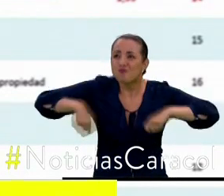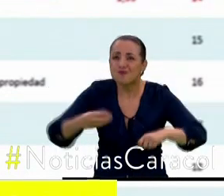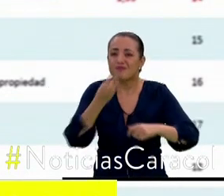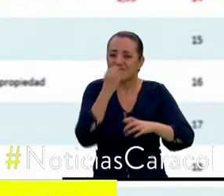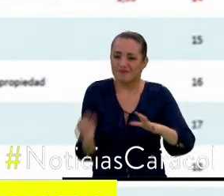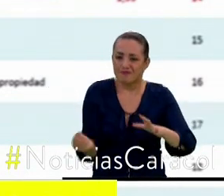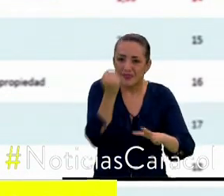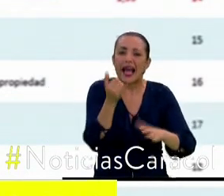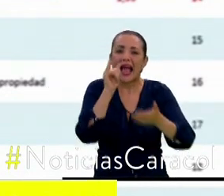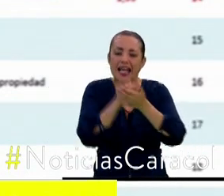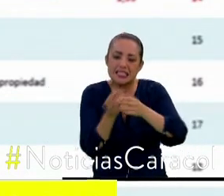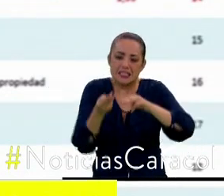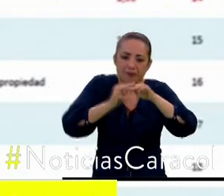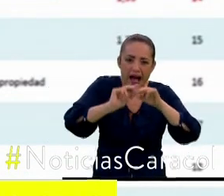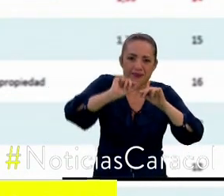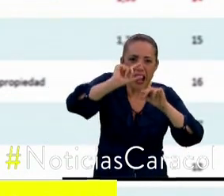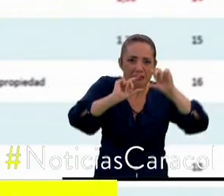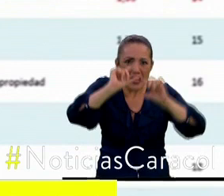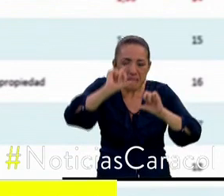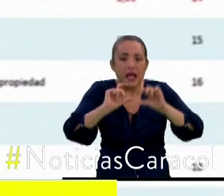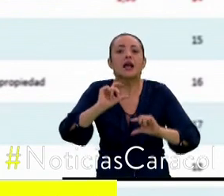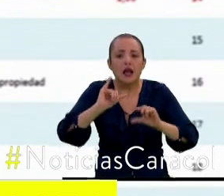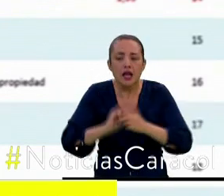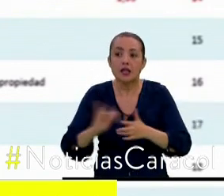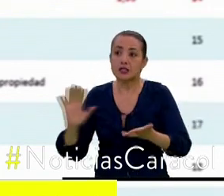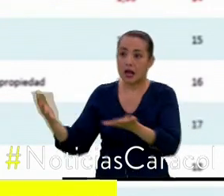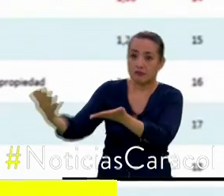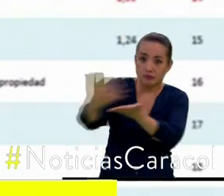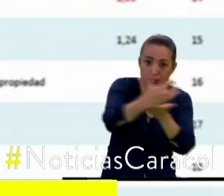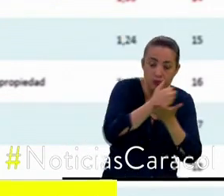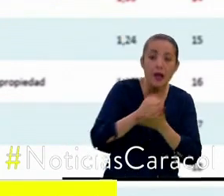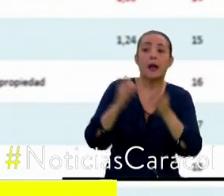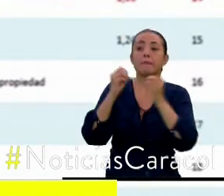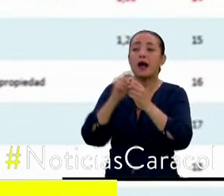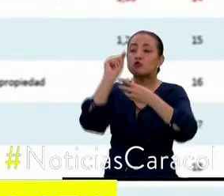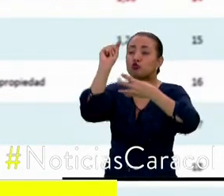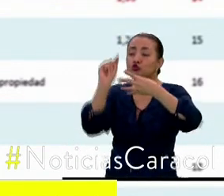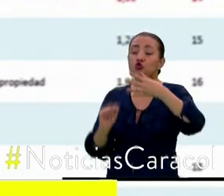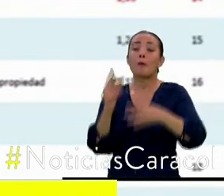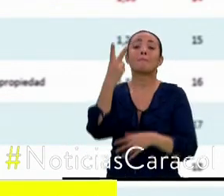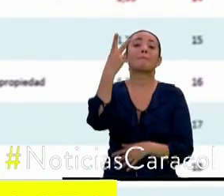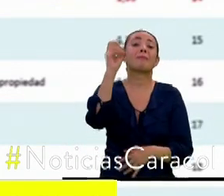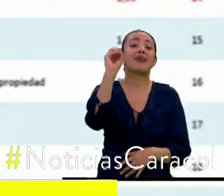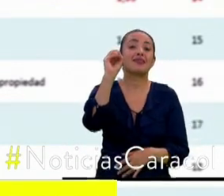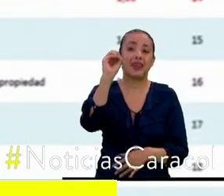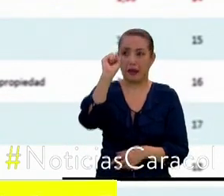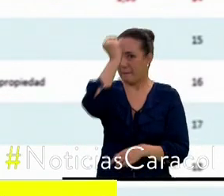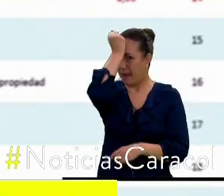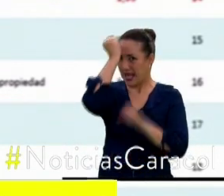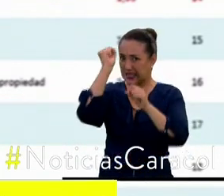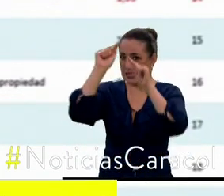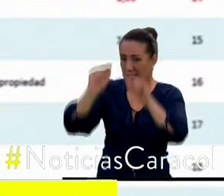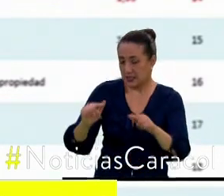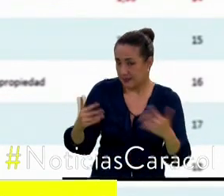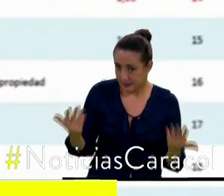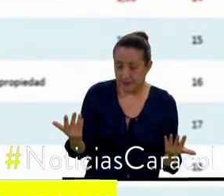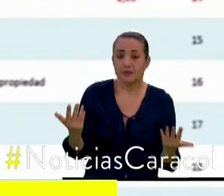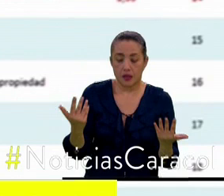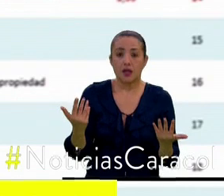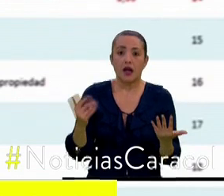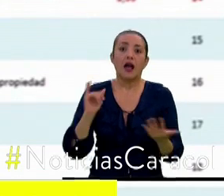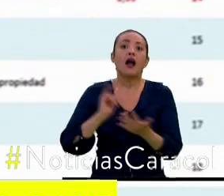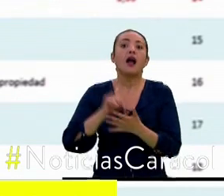inflación y recogemos a los 20 más importantes, tenemos que el caso de servicios